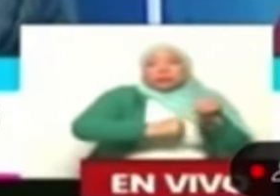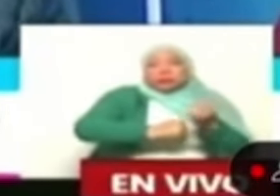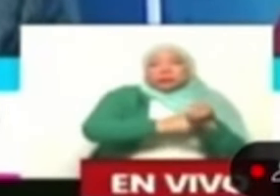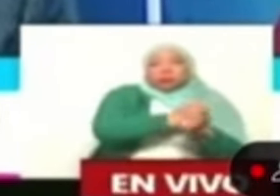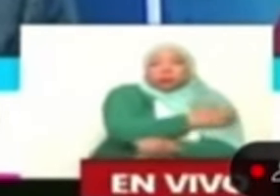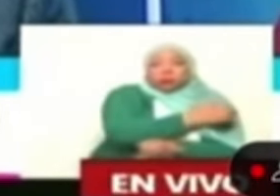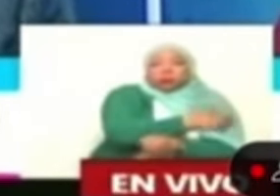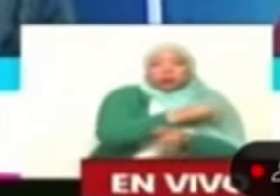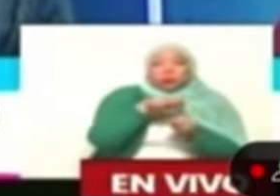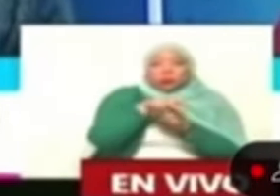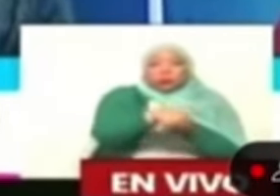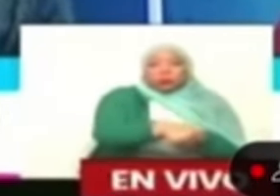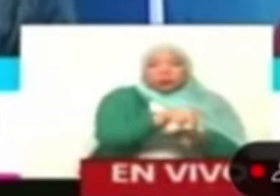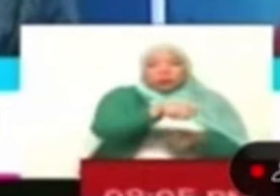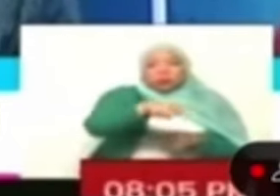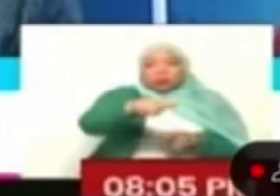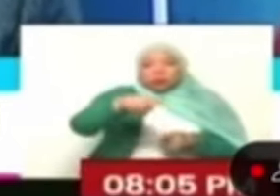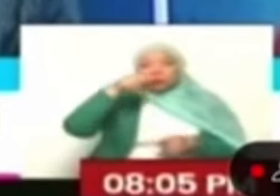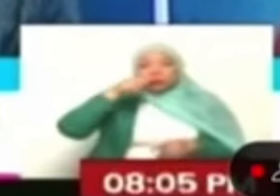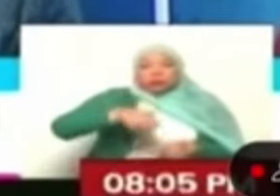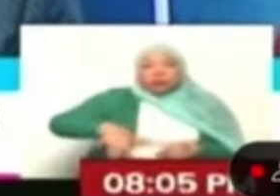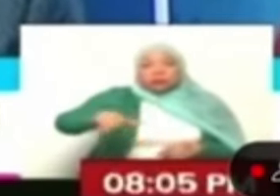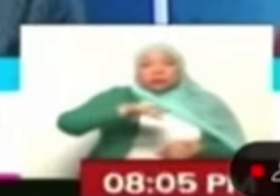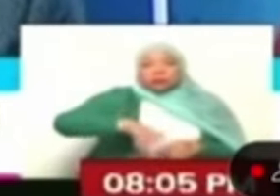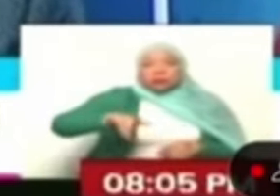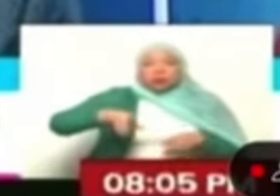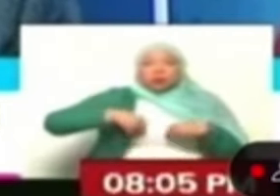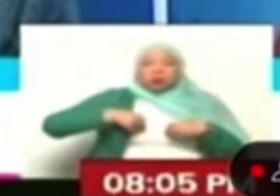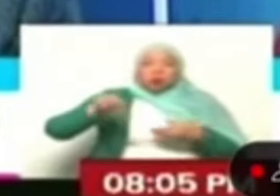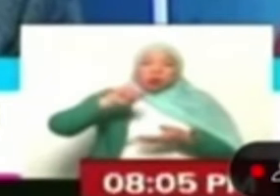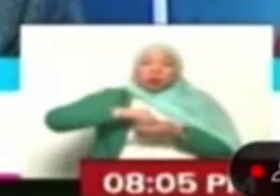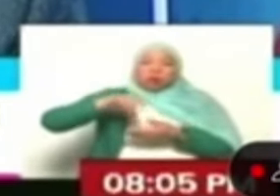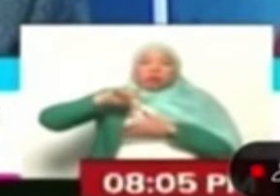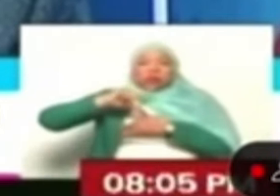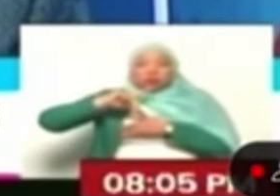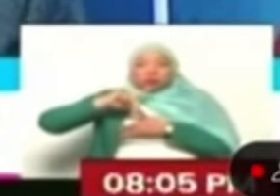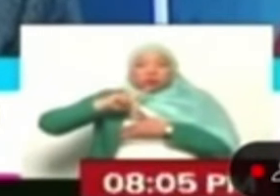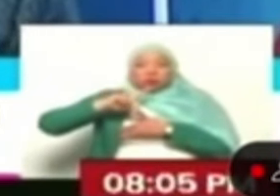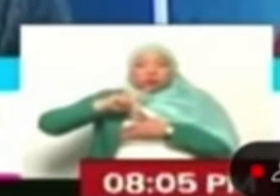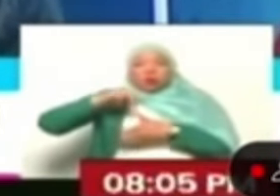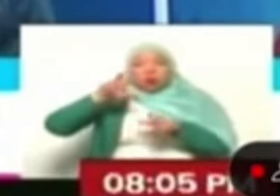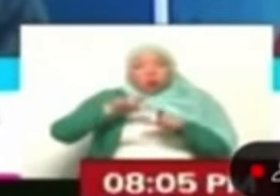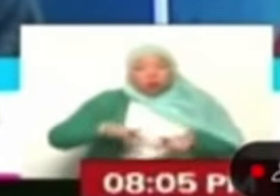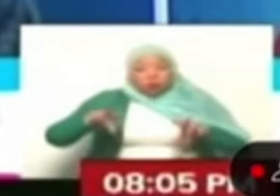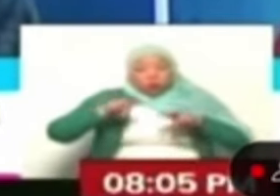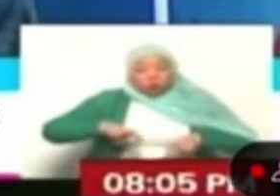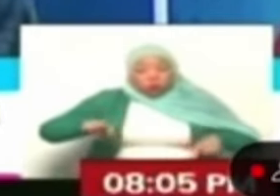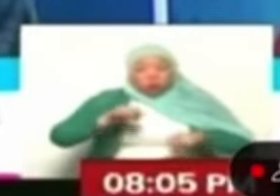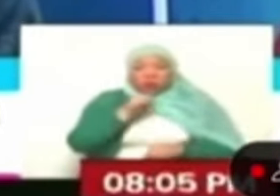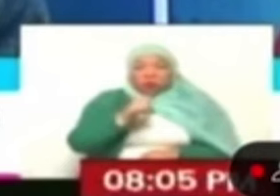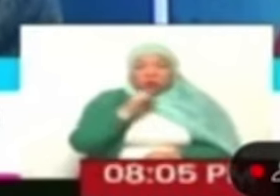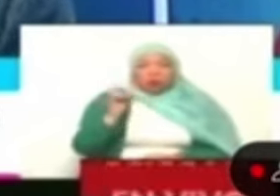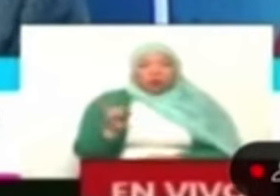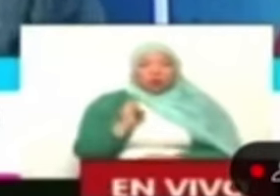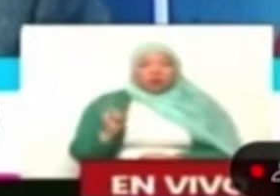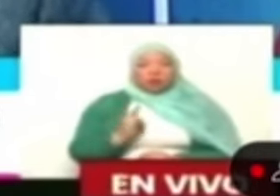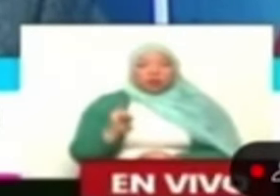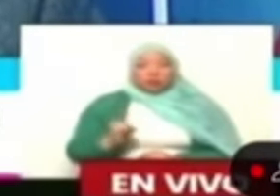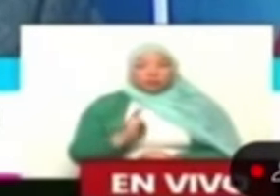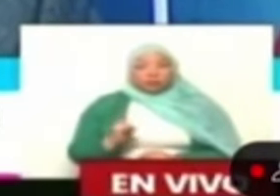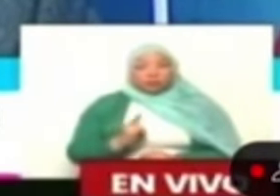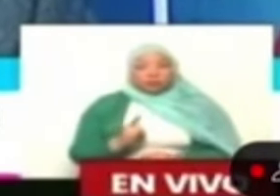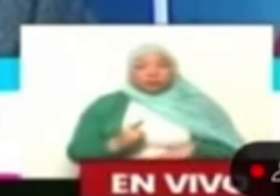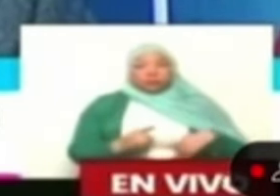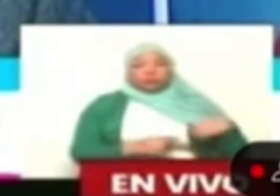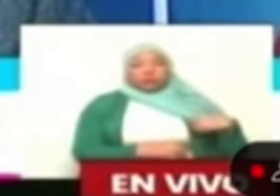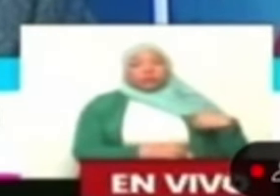El fascismo para tratar de recolonizarnos. Yo leí ese informe sobre Bolivia.